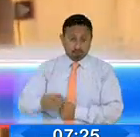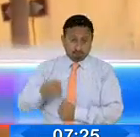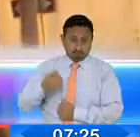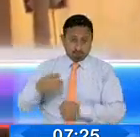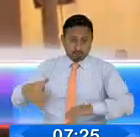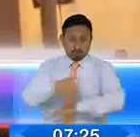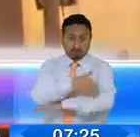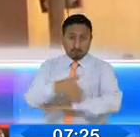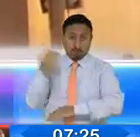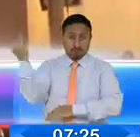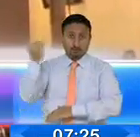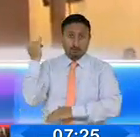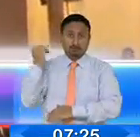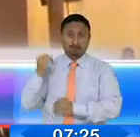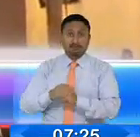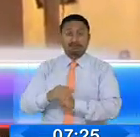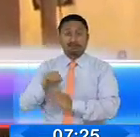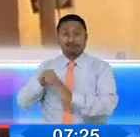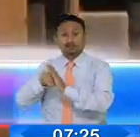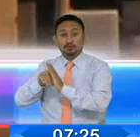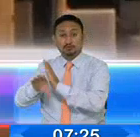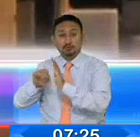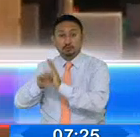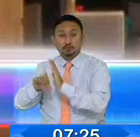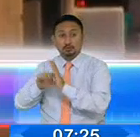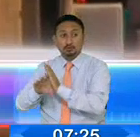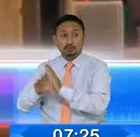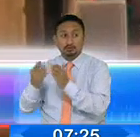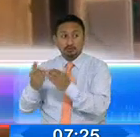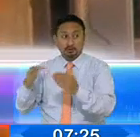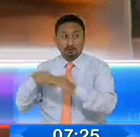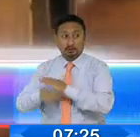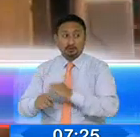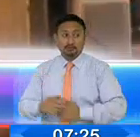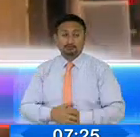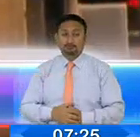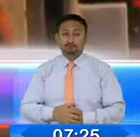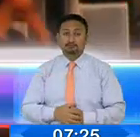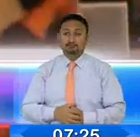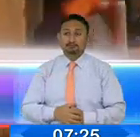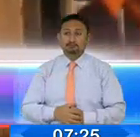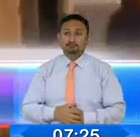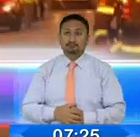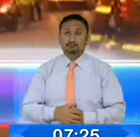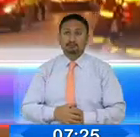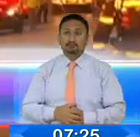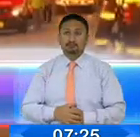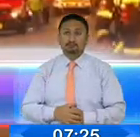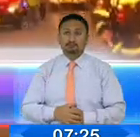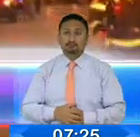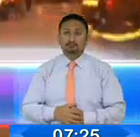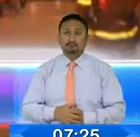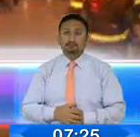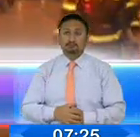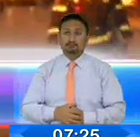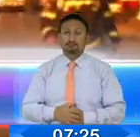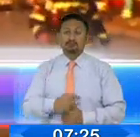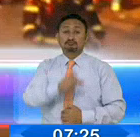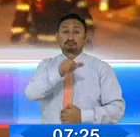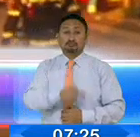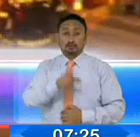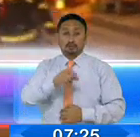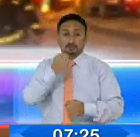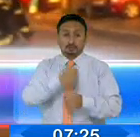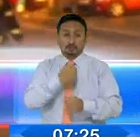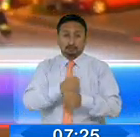sector industrial, en una bodega de almacenamiento de electrodomésticos y otros enseres para el hogar. Los pocos trabajadores que estaban